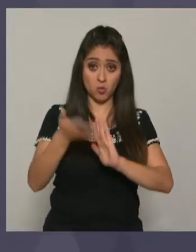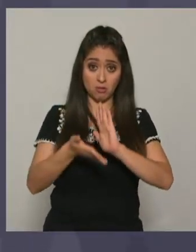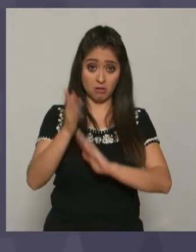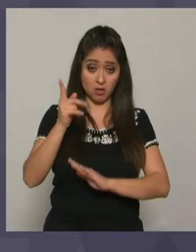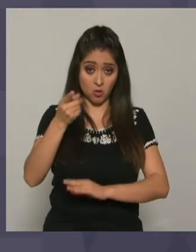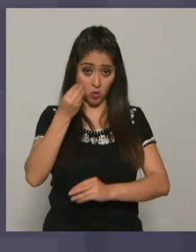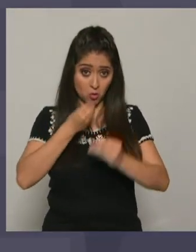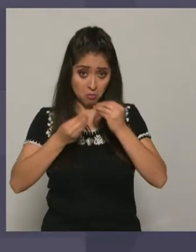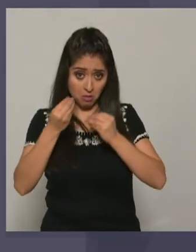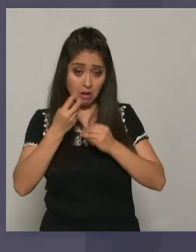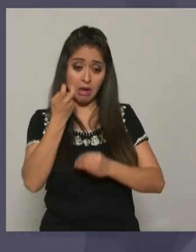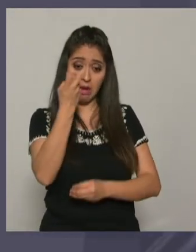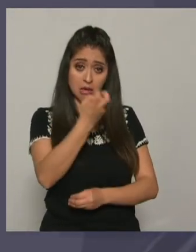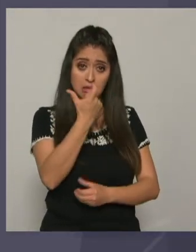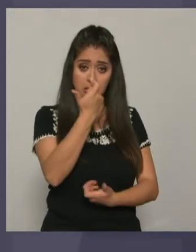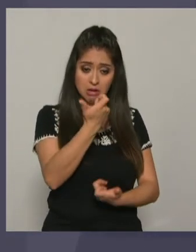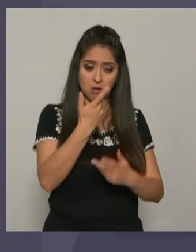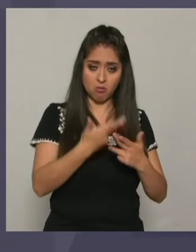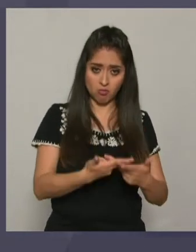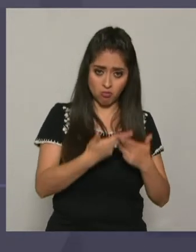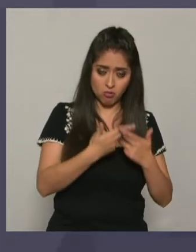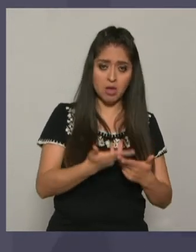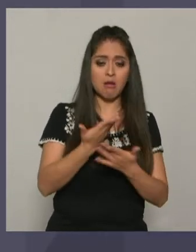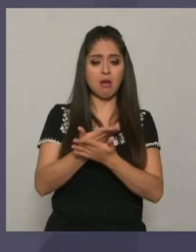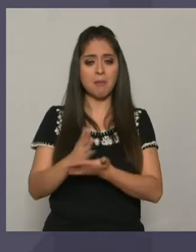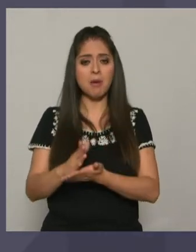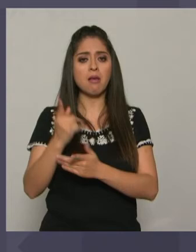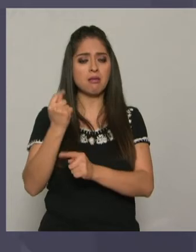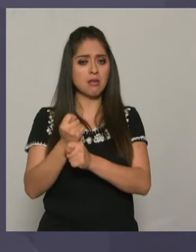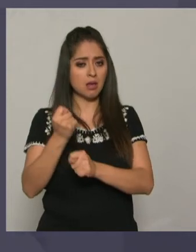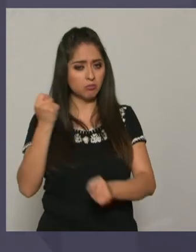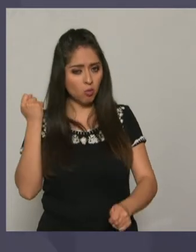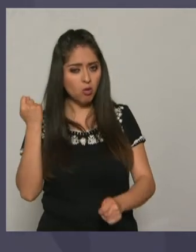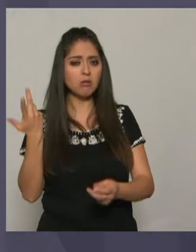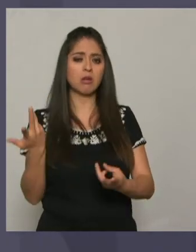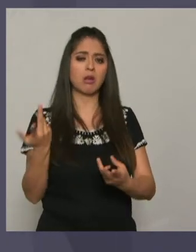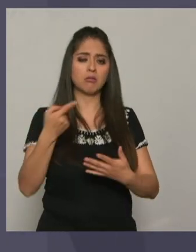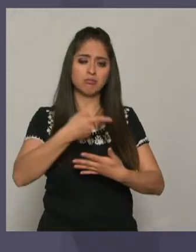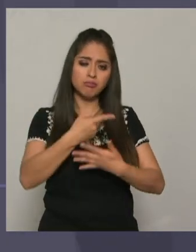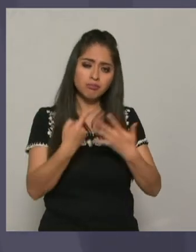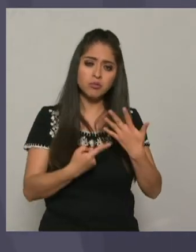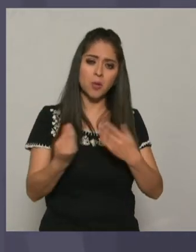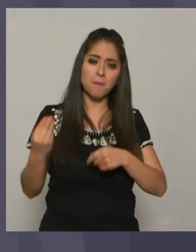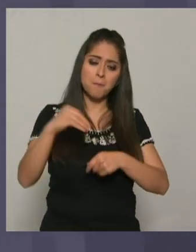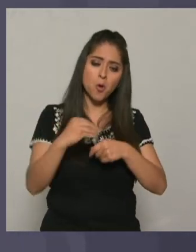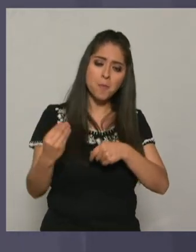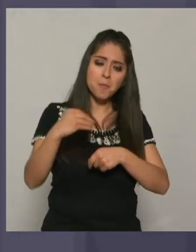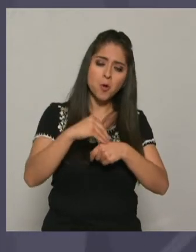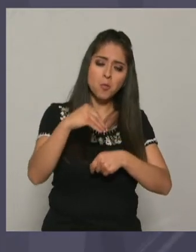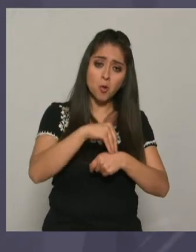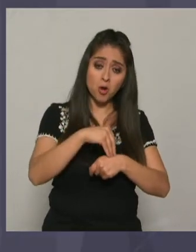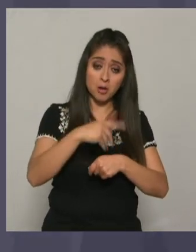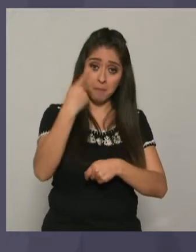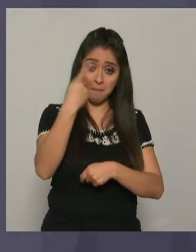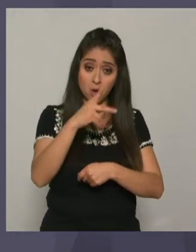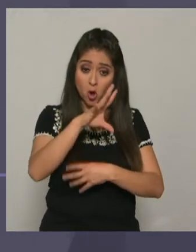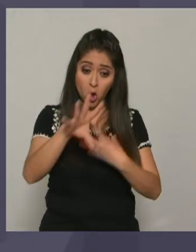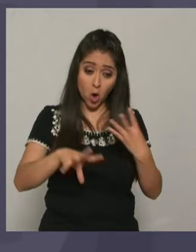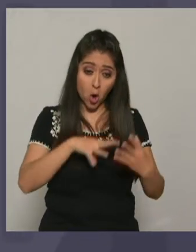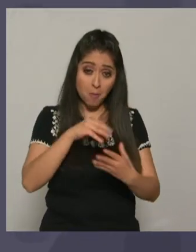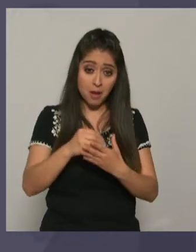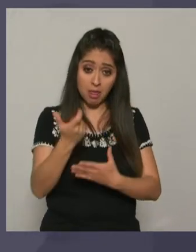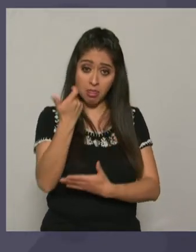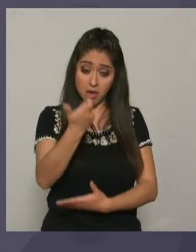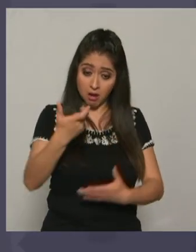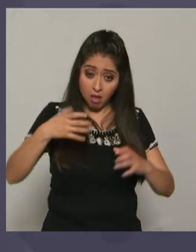tú consideres vas a gastar, más lo del transporte, más, ahora sí como dicen, más otro piquito. Pero no andemos